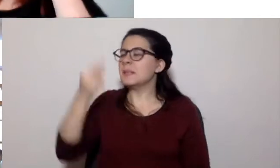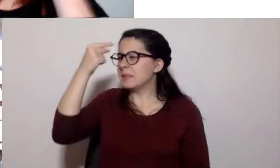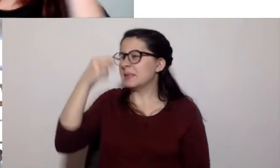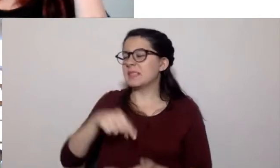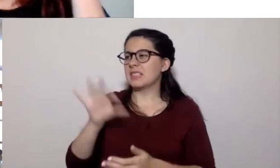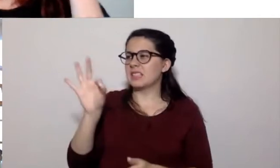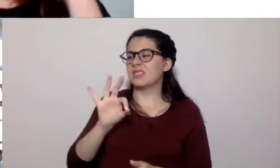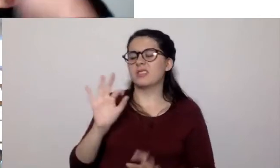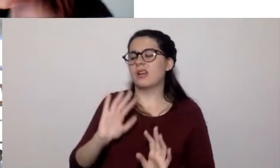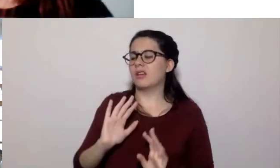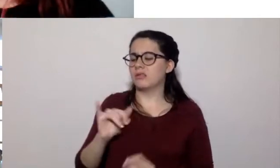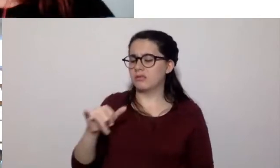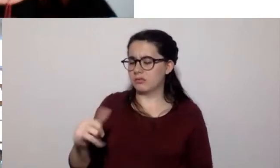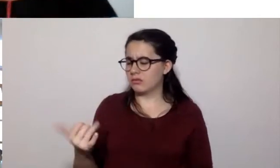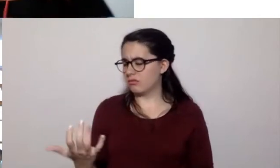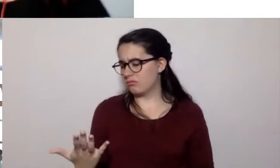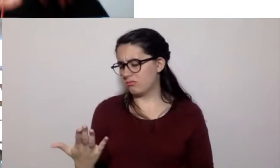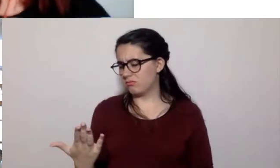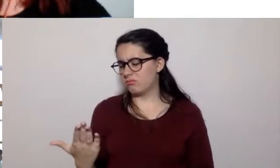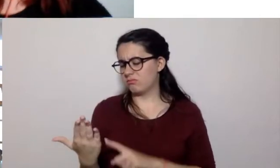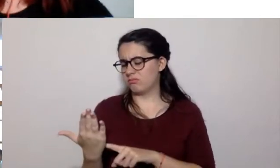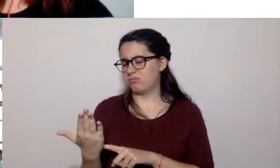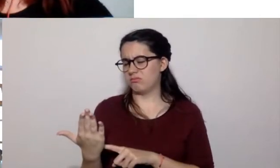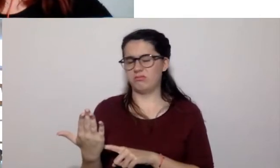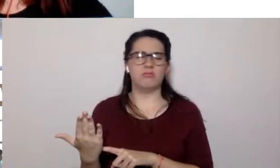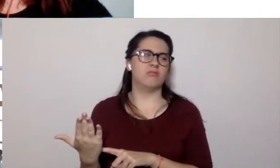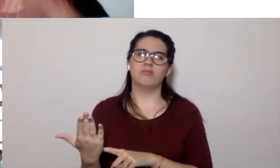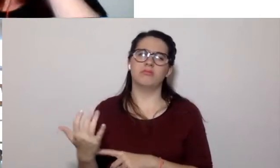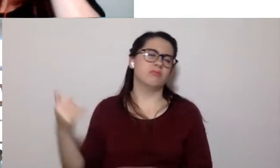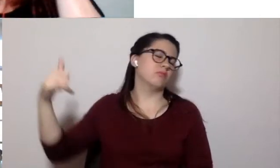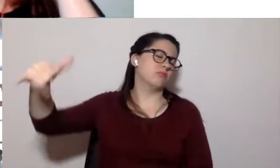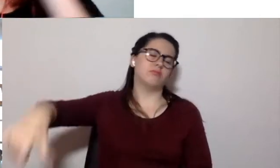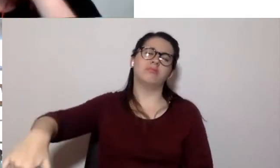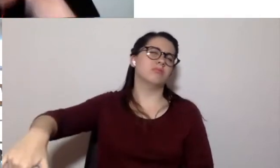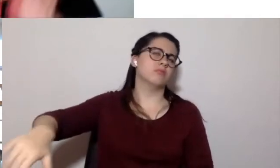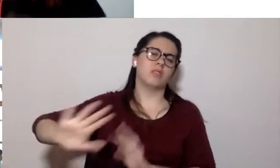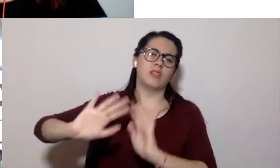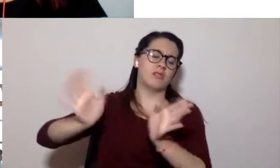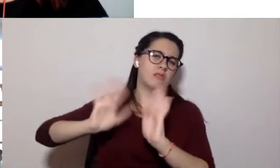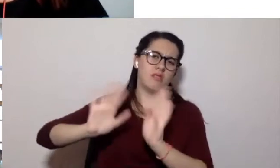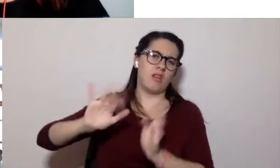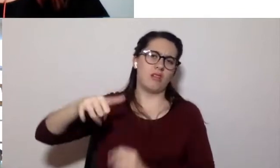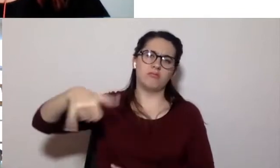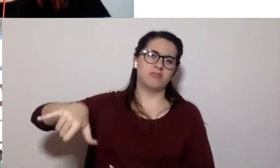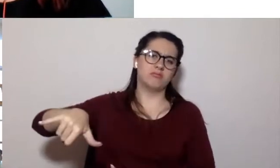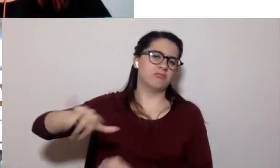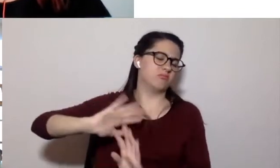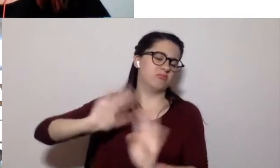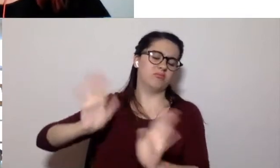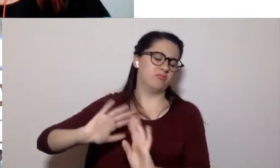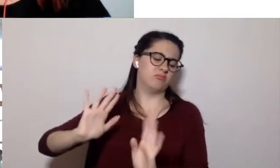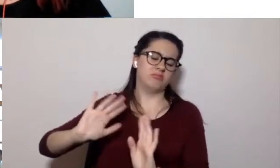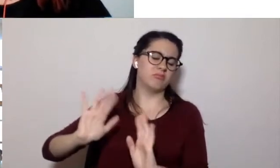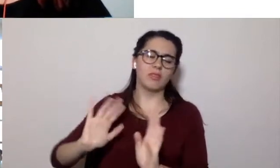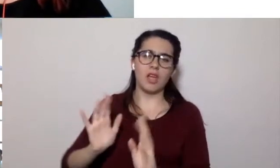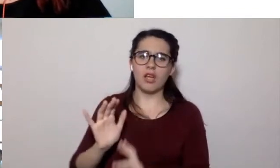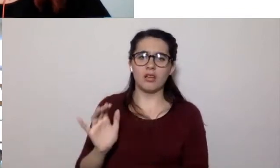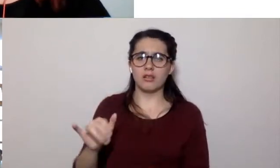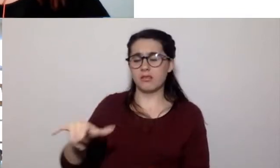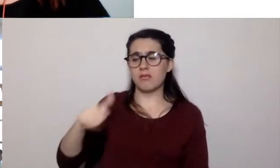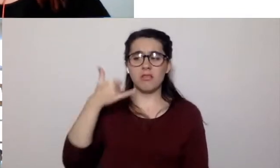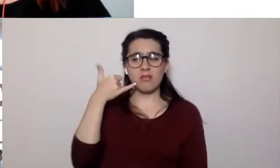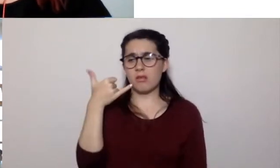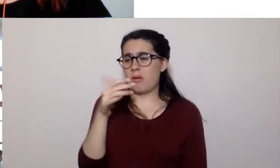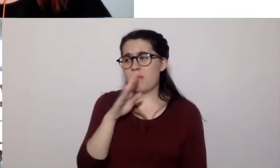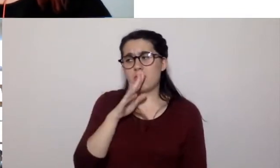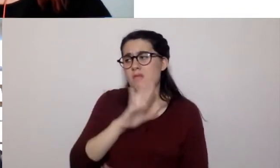quieren contestar. Sí. Porque ya le hablaste 6 veces. ¿No? Claro. Entonces ya dicen, ya no le voy a hablar, ya no le voy a